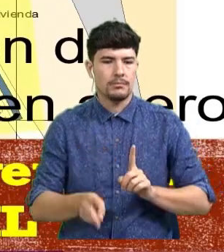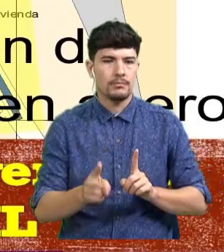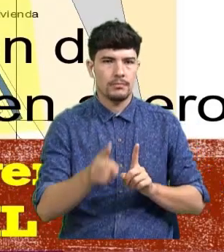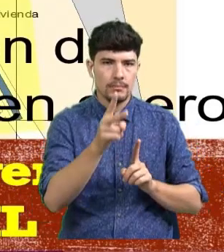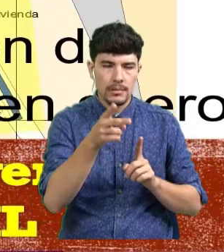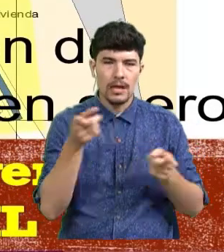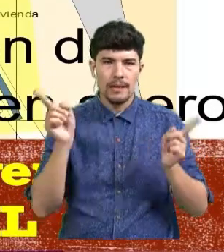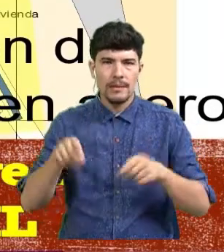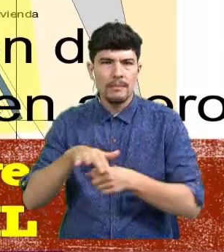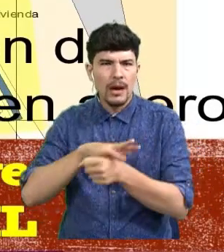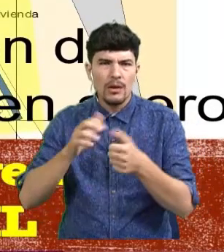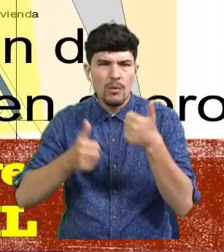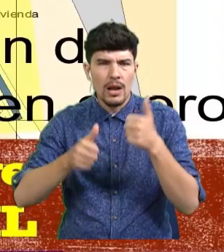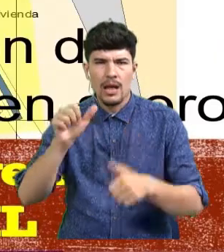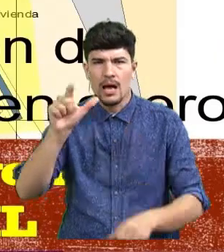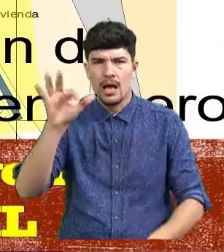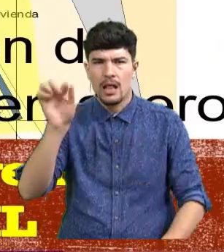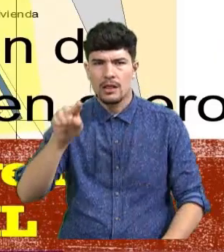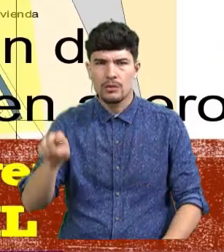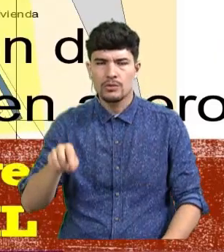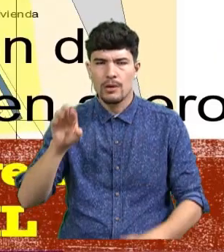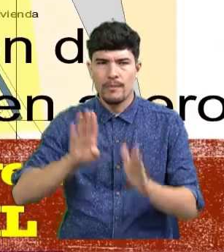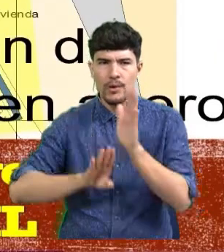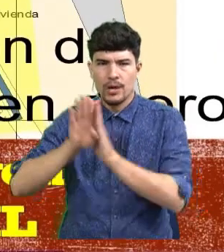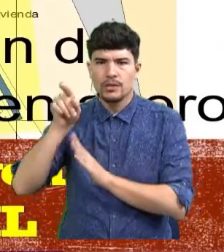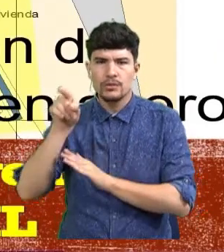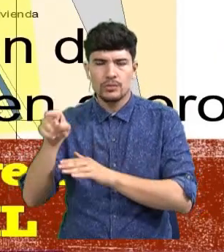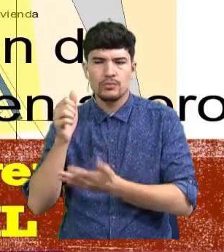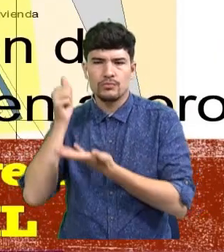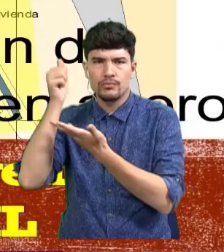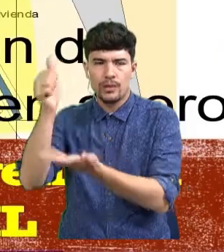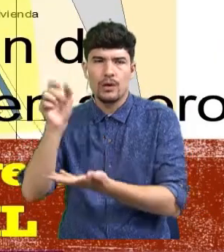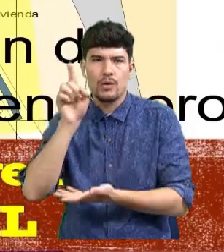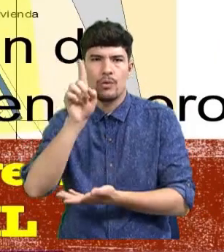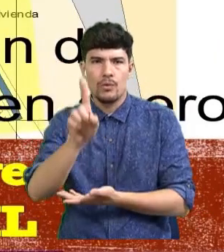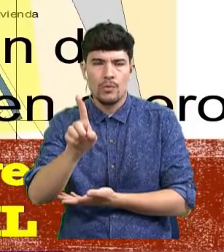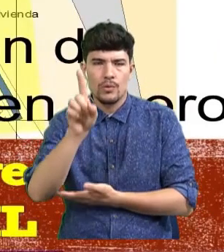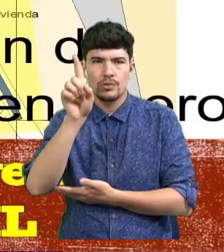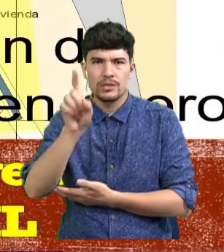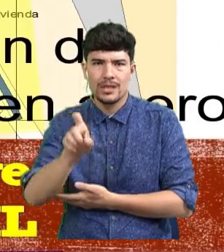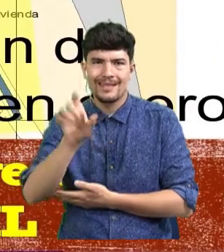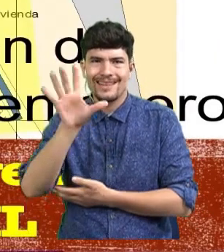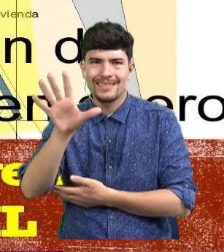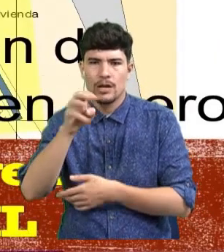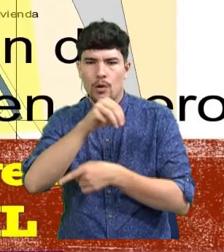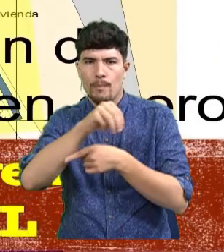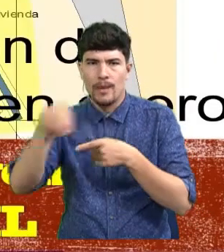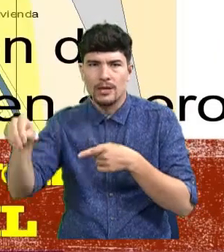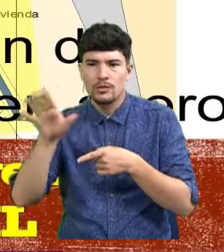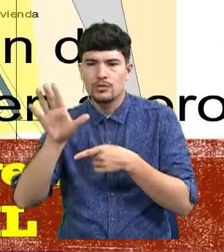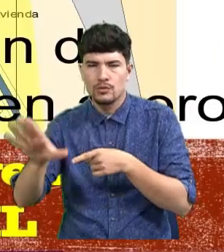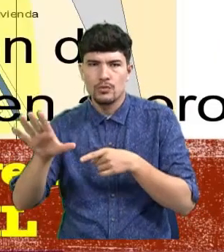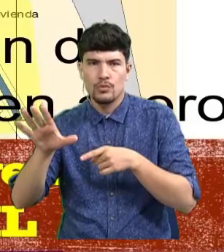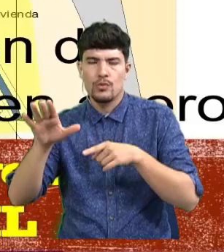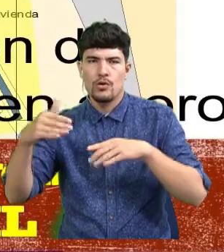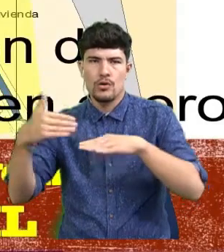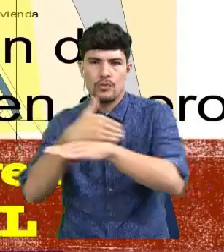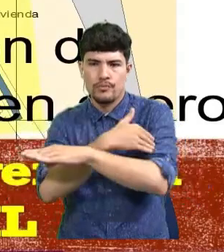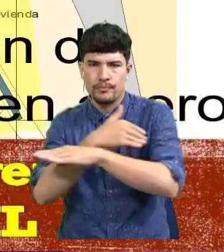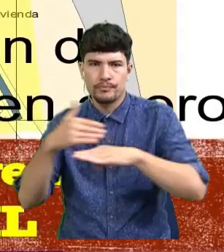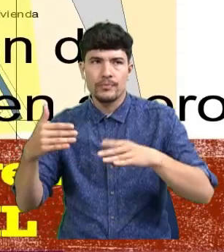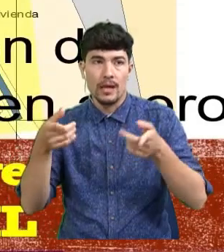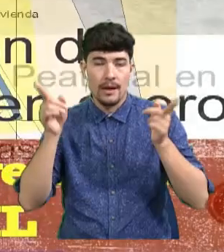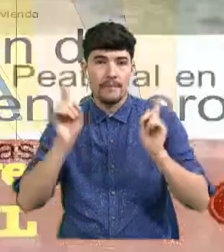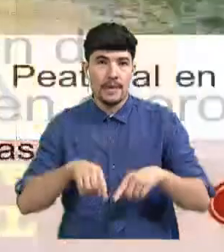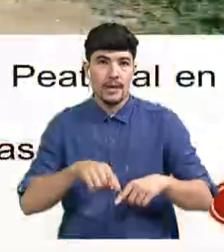del Progreso, donde estaremos interviniendo cerca de 165 metros de pasamanos y cerca de 100 metros